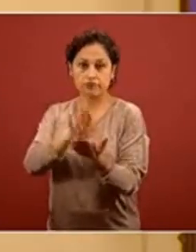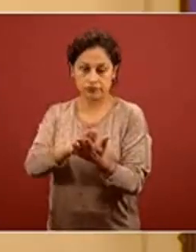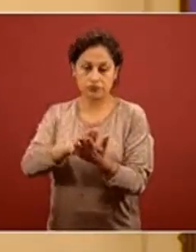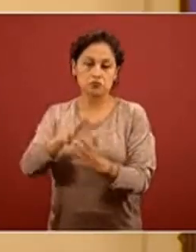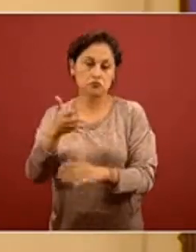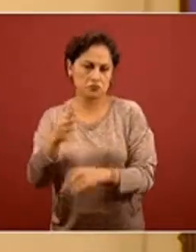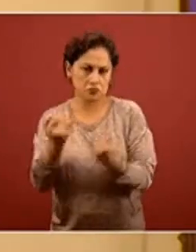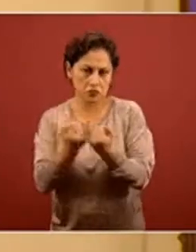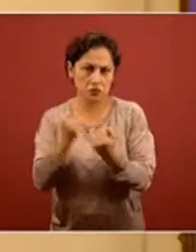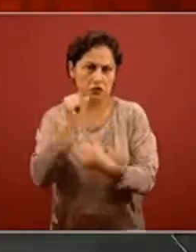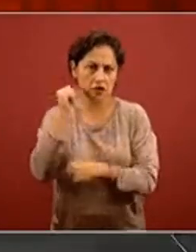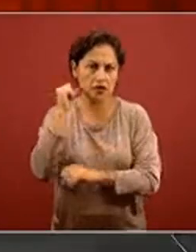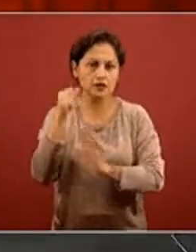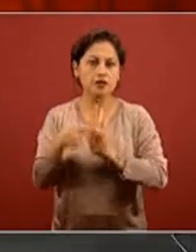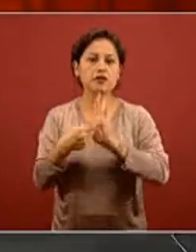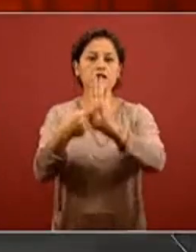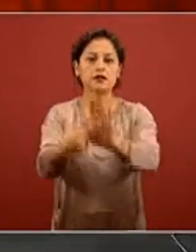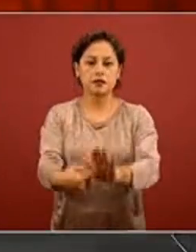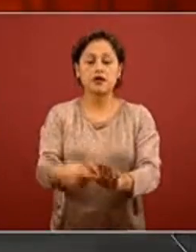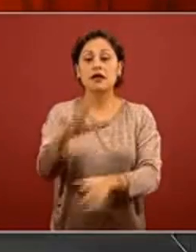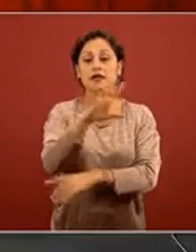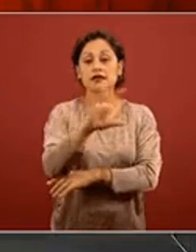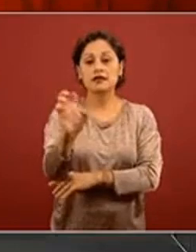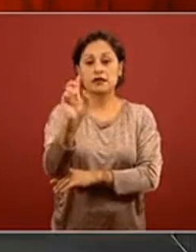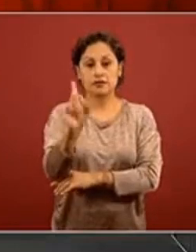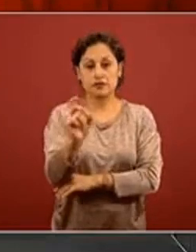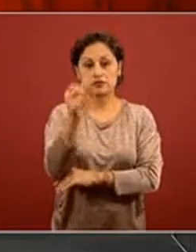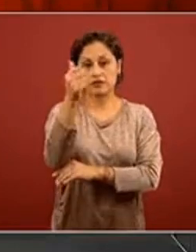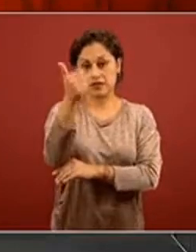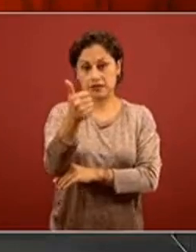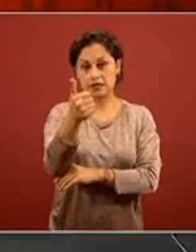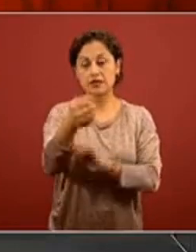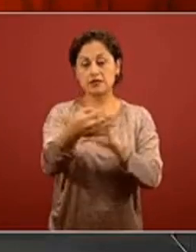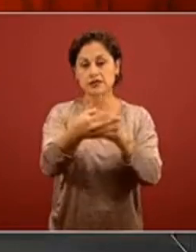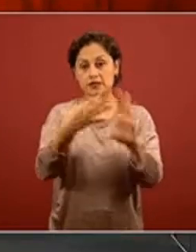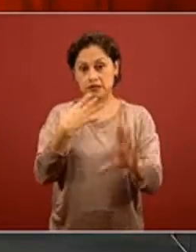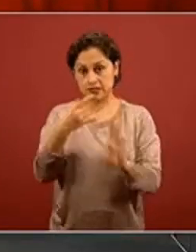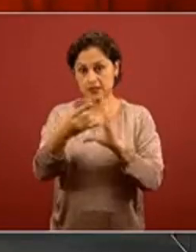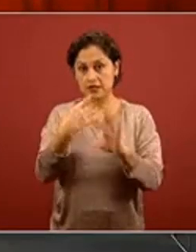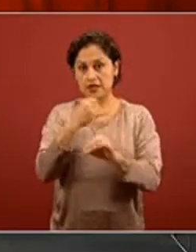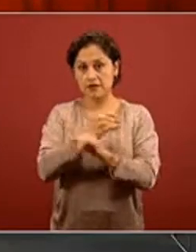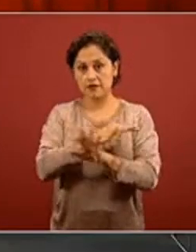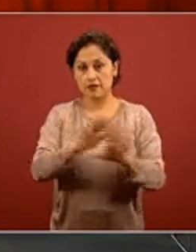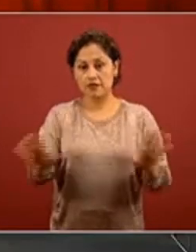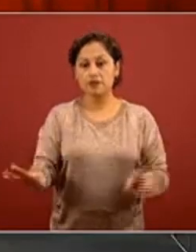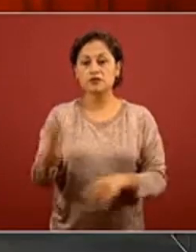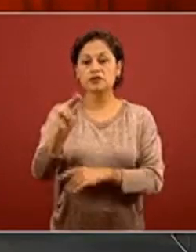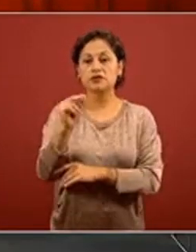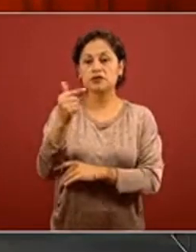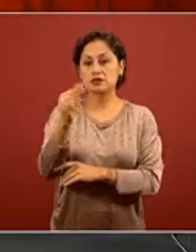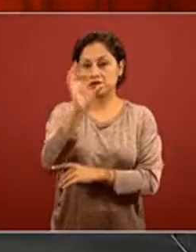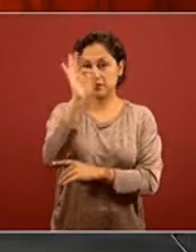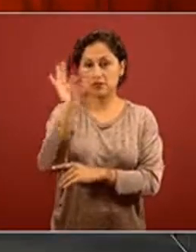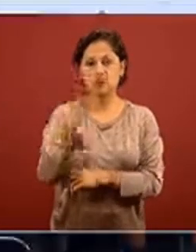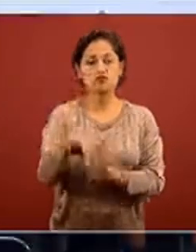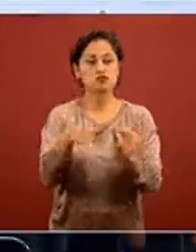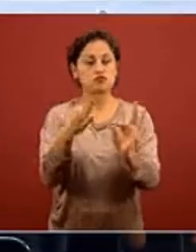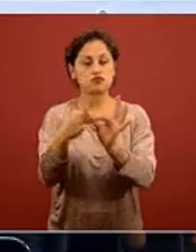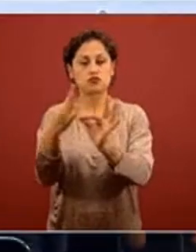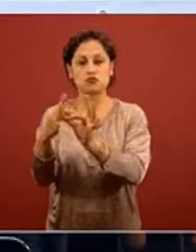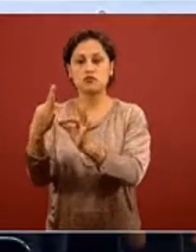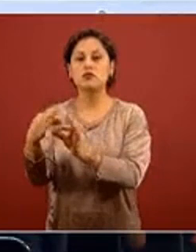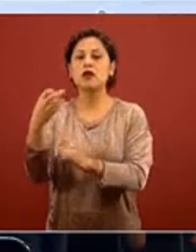los cuales notificaron 536, lo cual representa un 87% de la notificación, y de